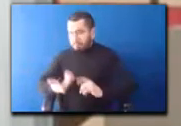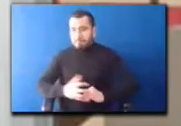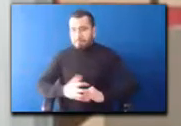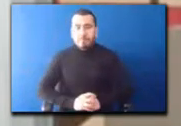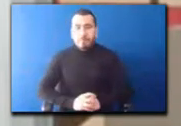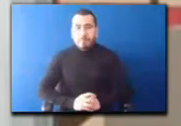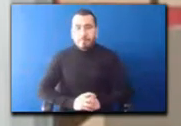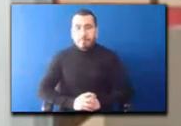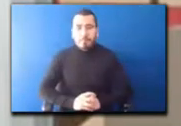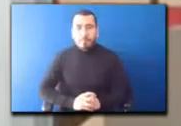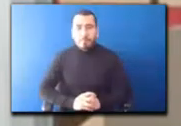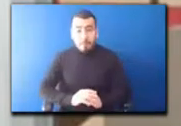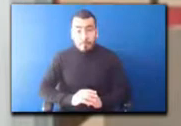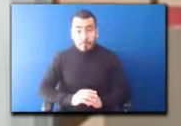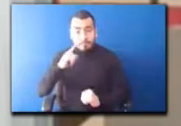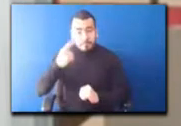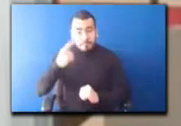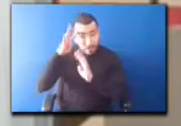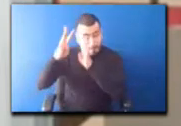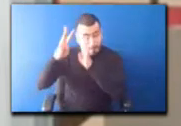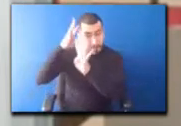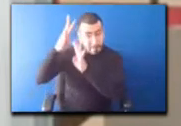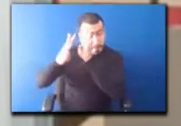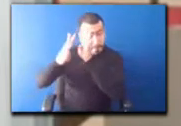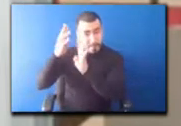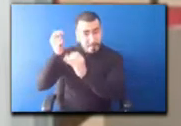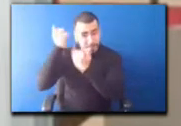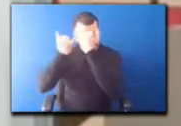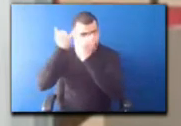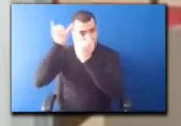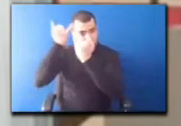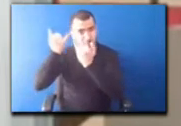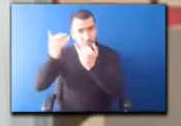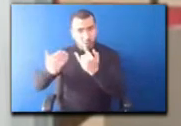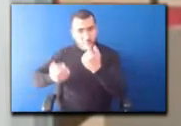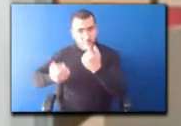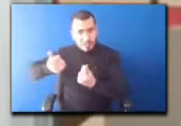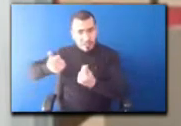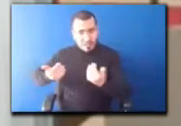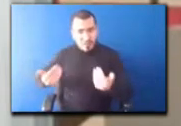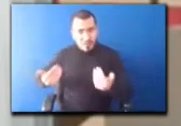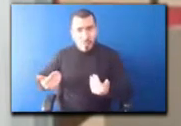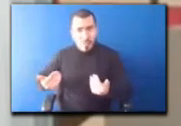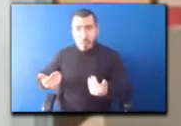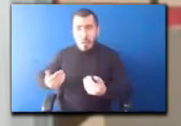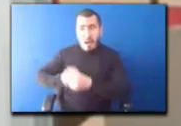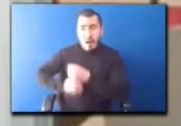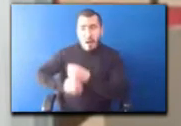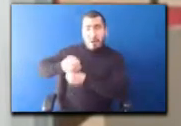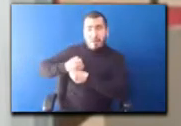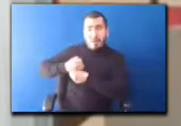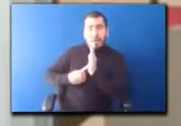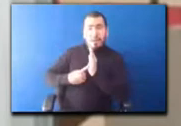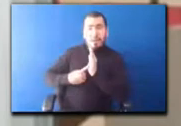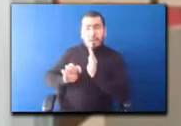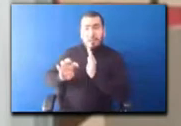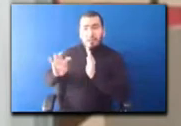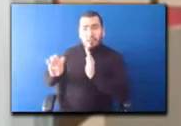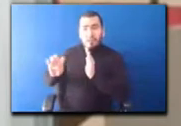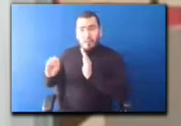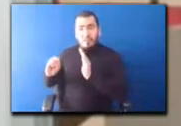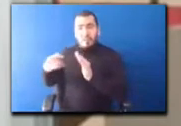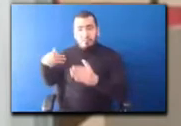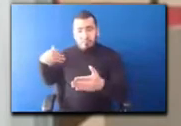la innovación financiera en nuestro país ha venido avanzando desde los 90s. Una apuesta que era necesaria,